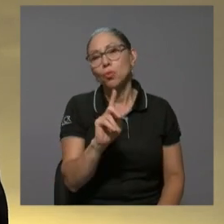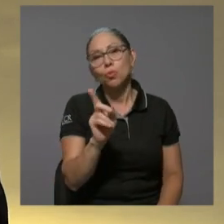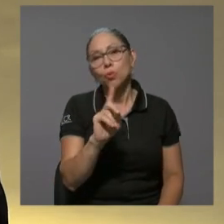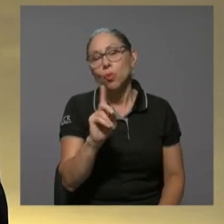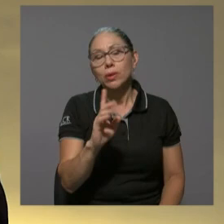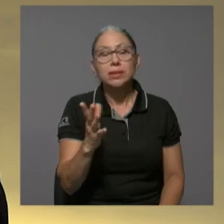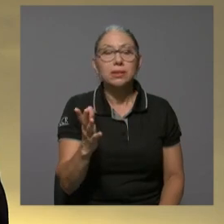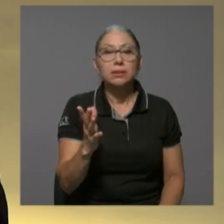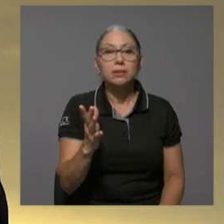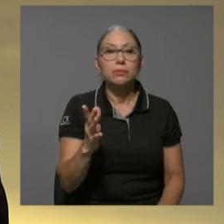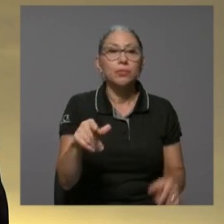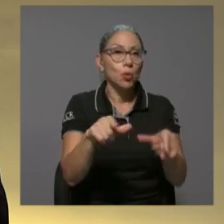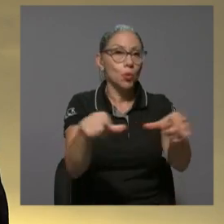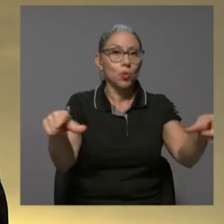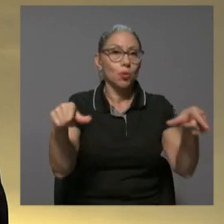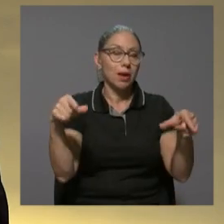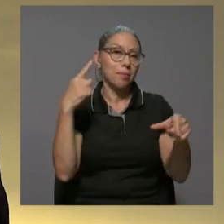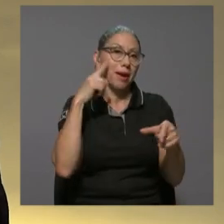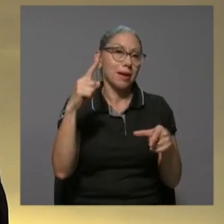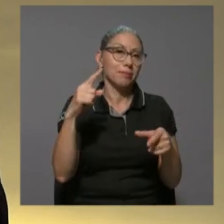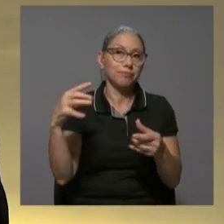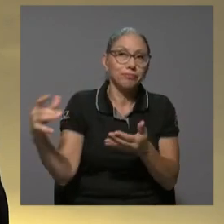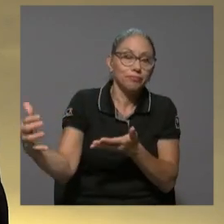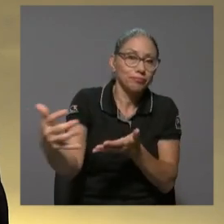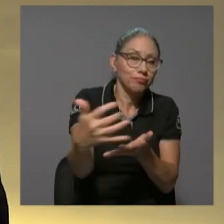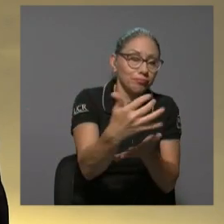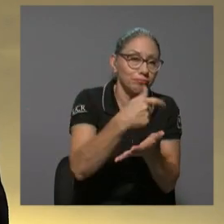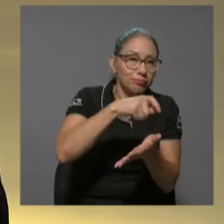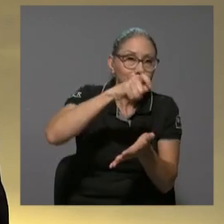de tomar firmas, pero